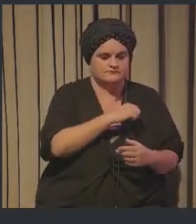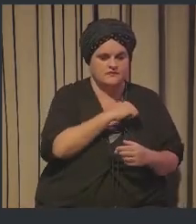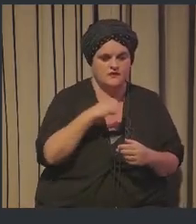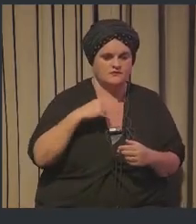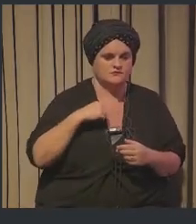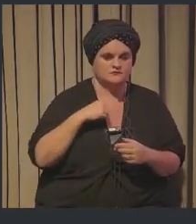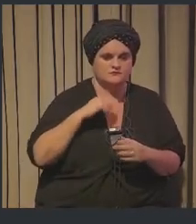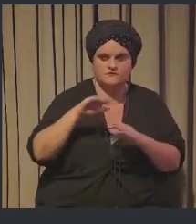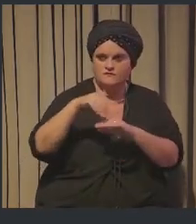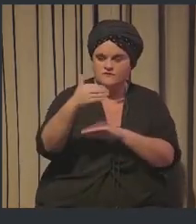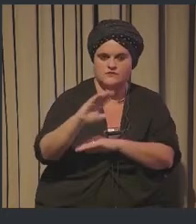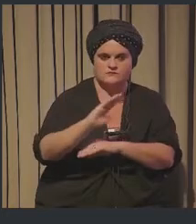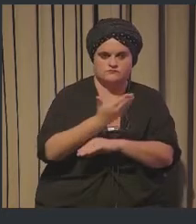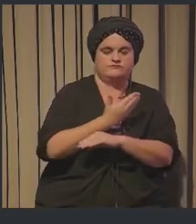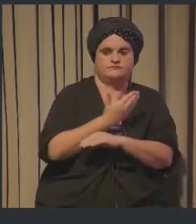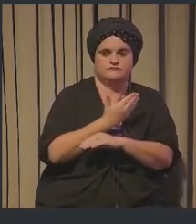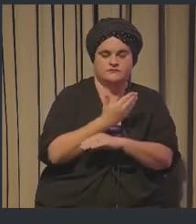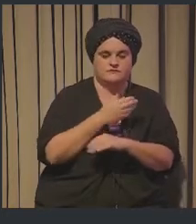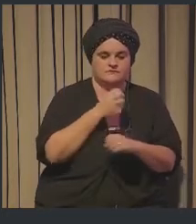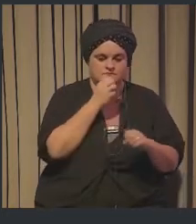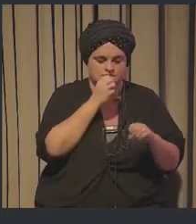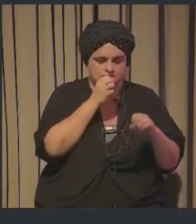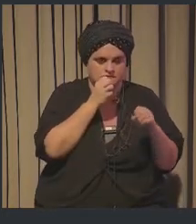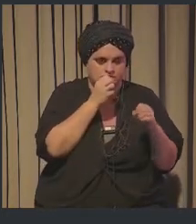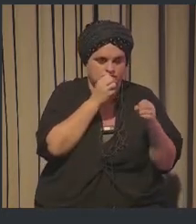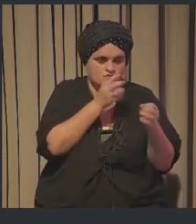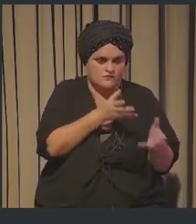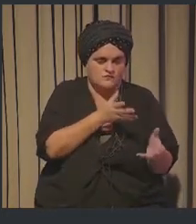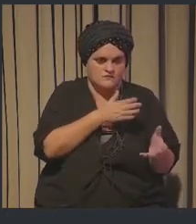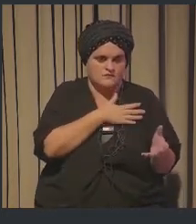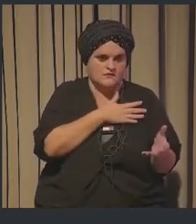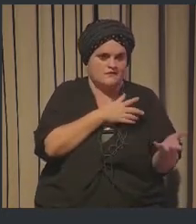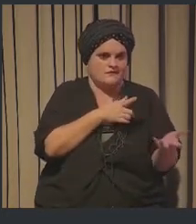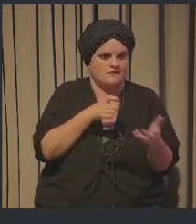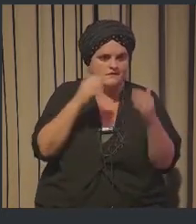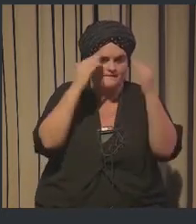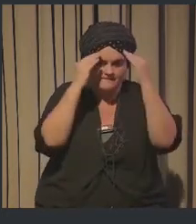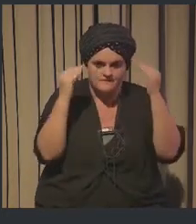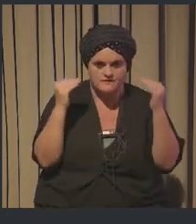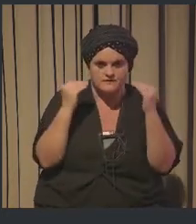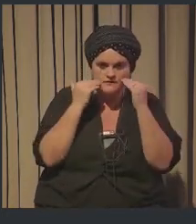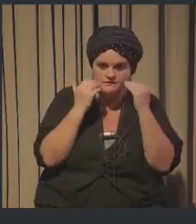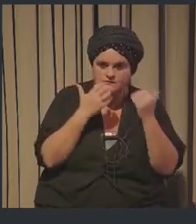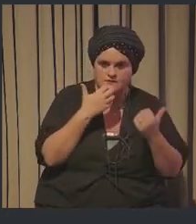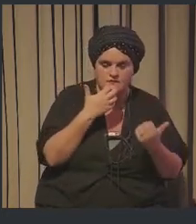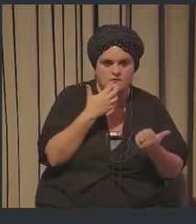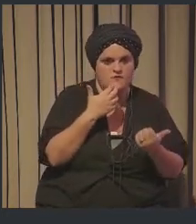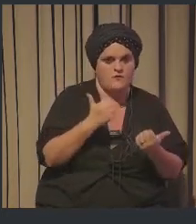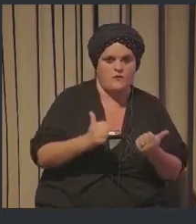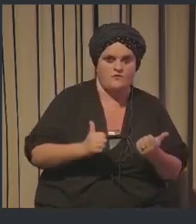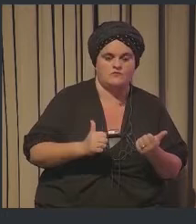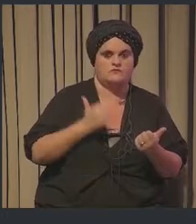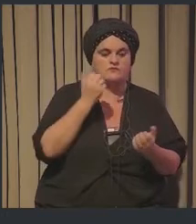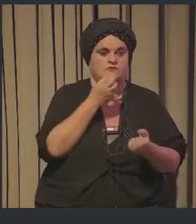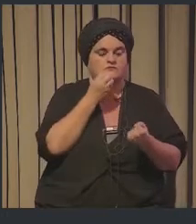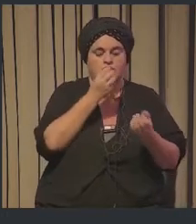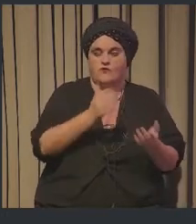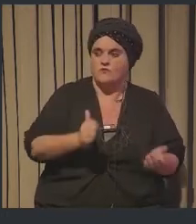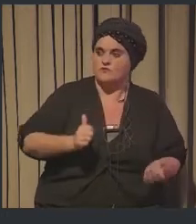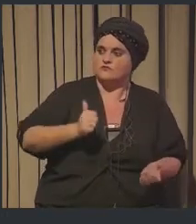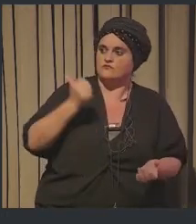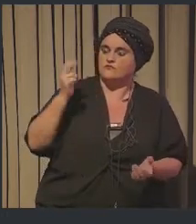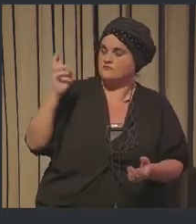desde fuera. Mis historias sobre la guerra de Vietnam, mi historia sobre las oportunidades que me han traído